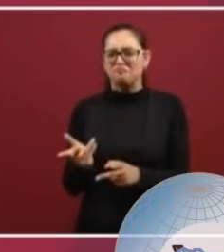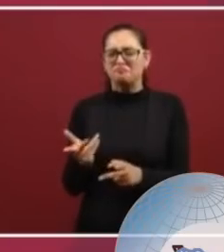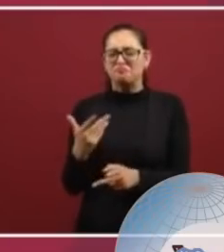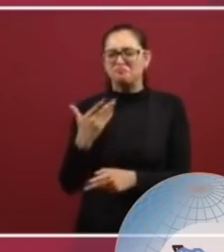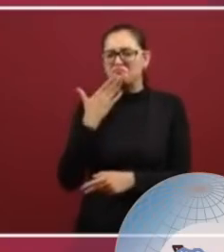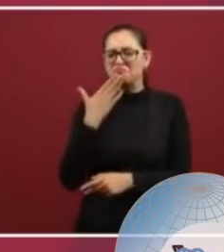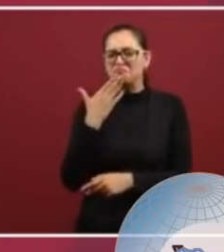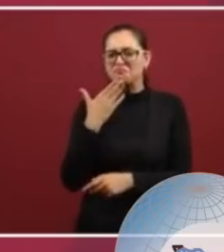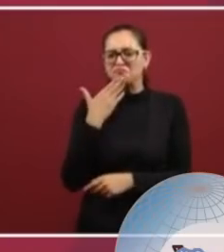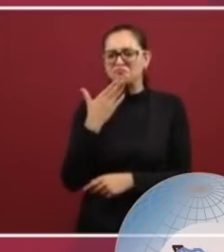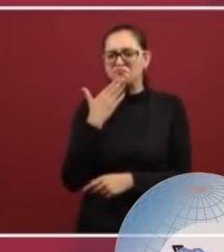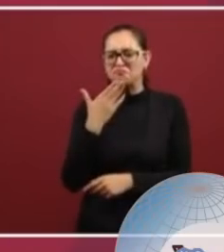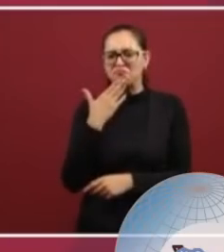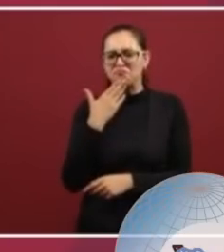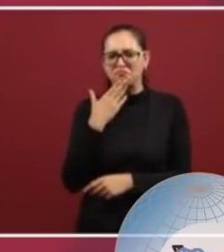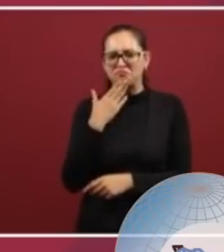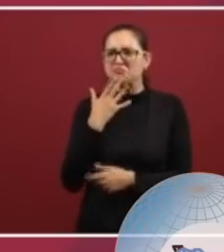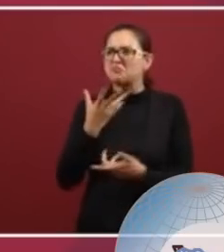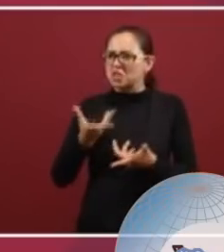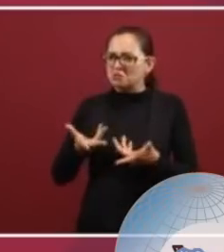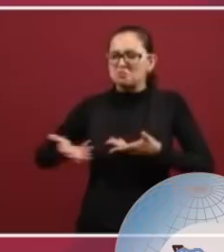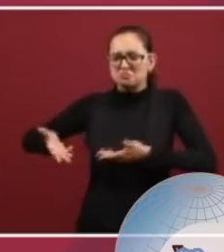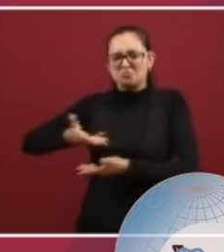agradable, él muy receptivo,